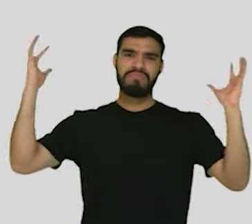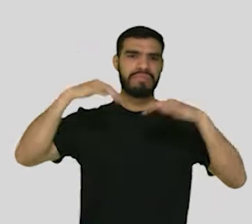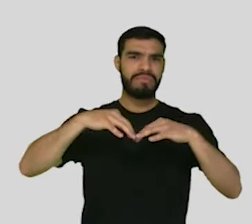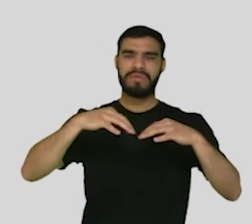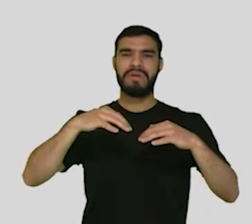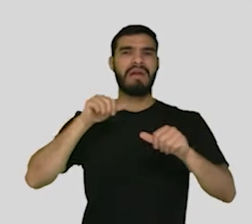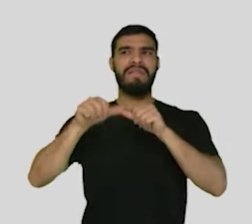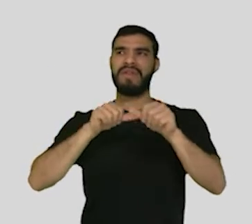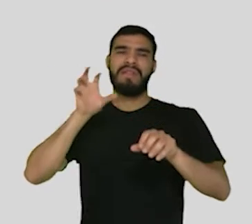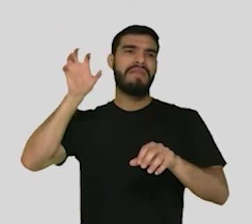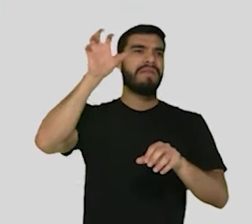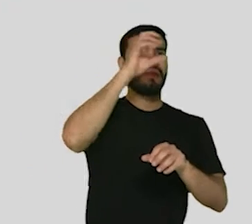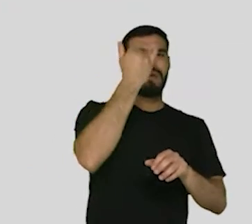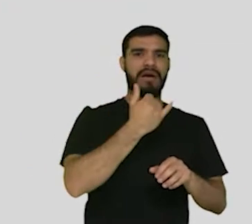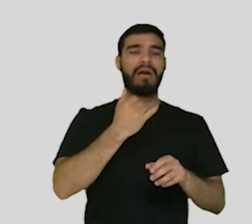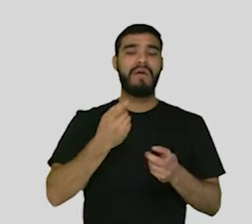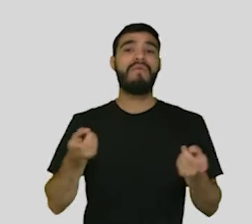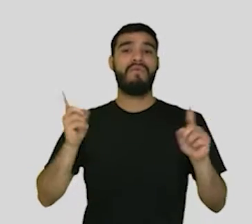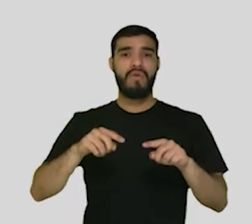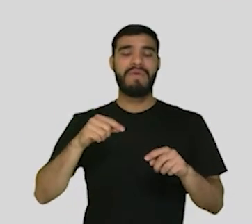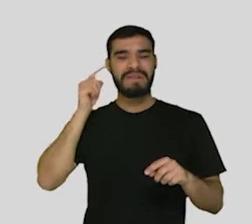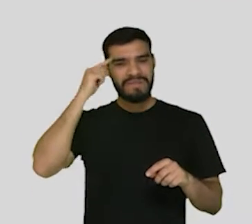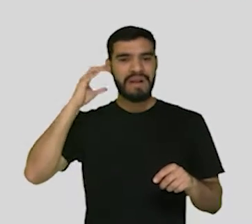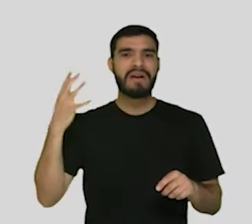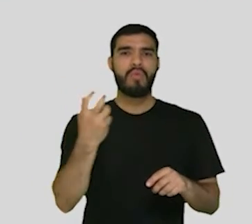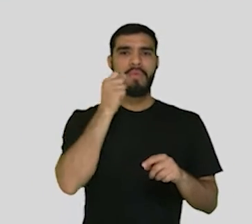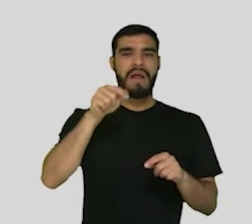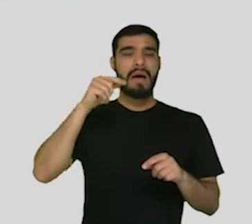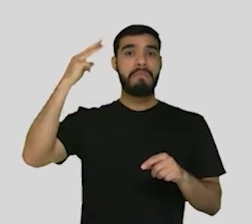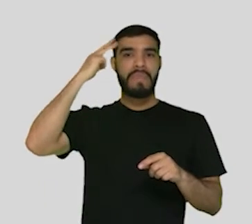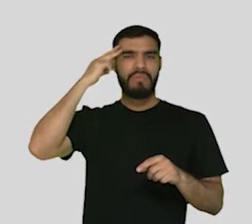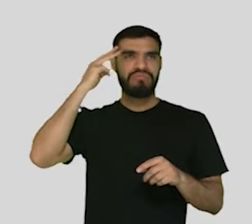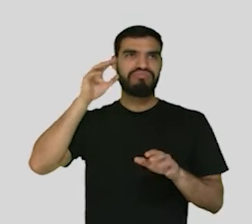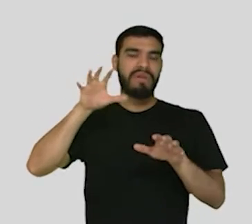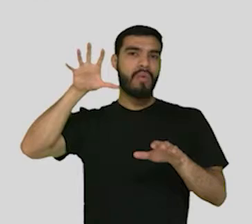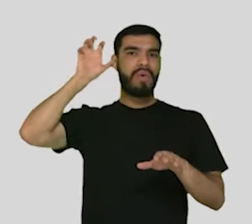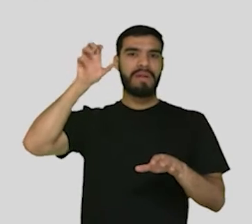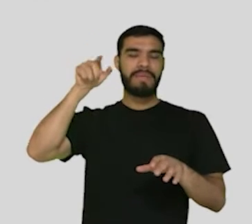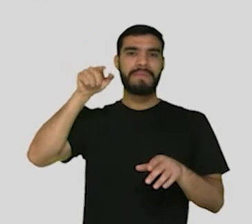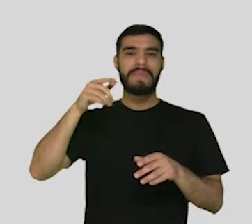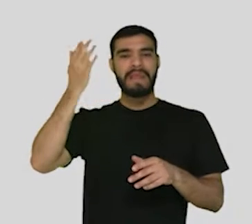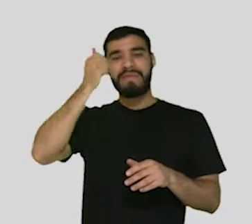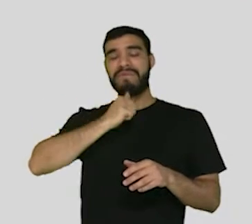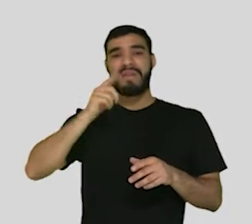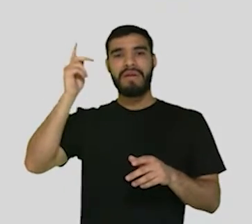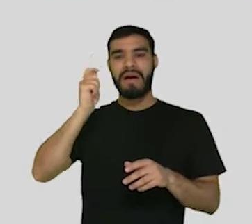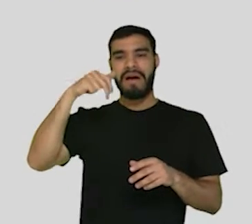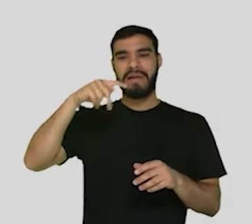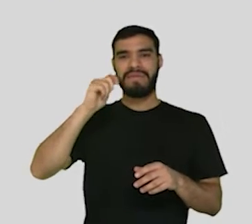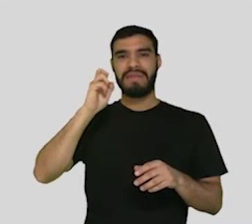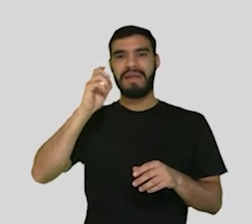Pajandavio Yeyuta, Jetamba Eoicota Pupé, Ja Oyeyapota Manduá, Ja